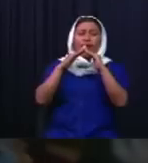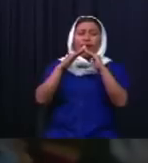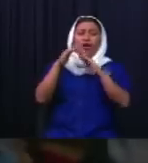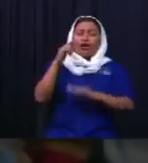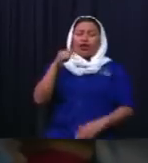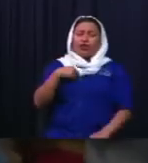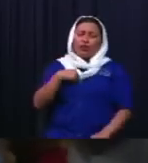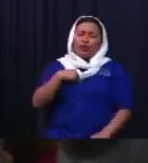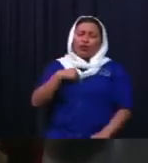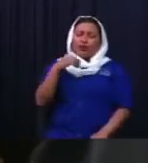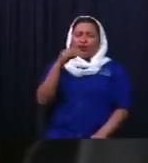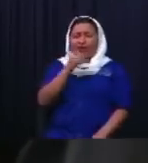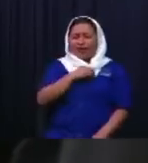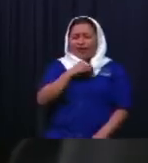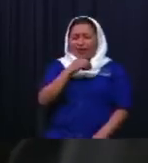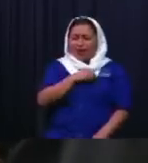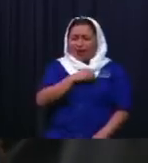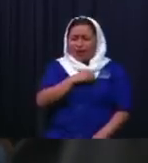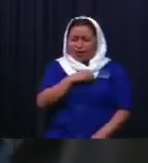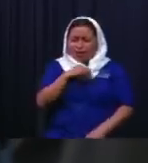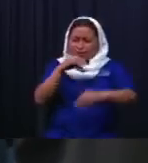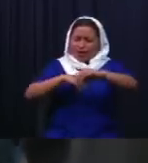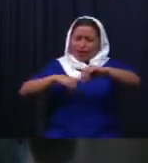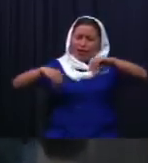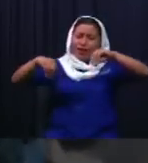Dios es bueno.